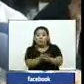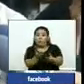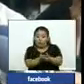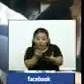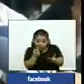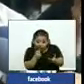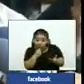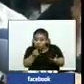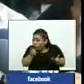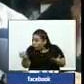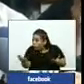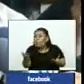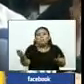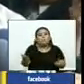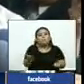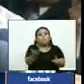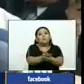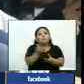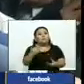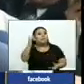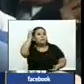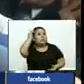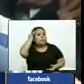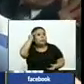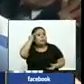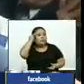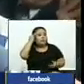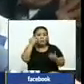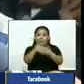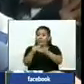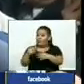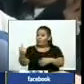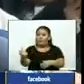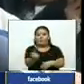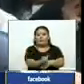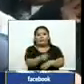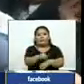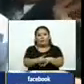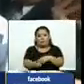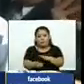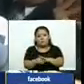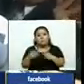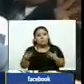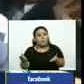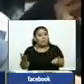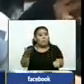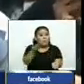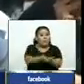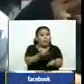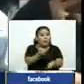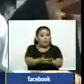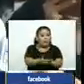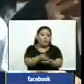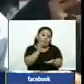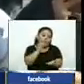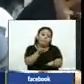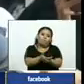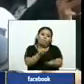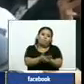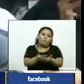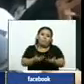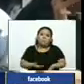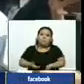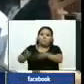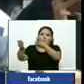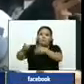con las informaciones que tenemos, ya que sabemos que varios funcionarios públicos ofertaron mandar al seno de la comisión